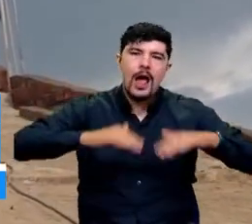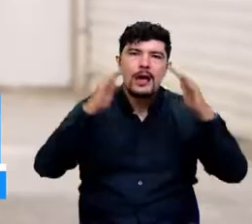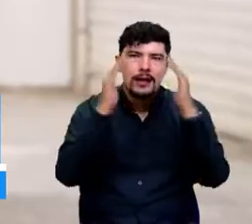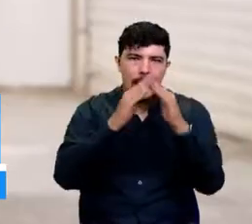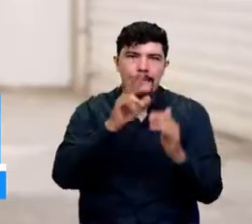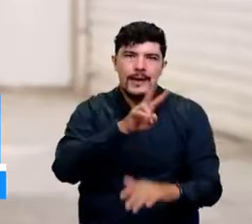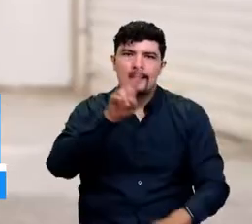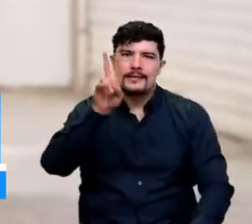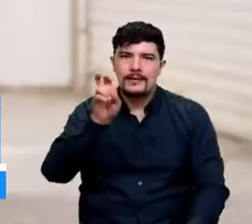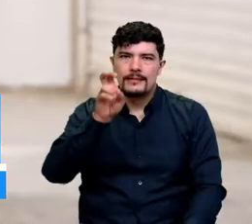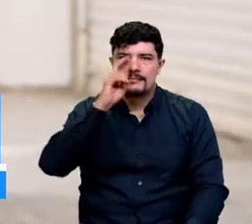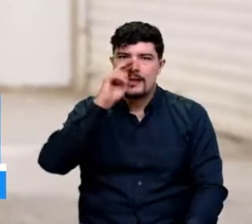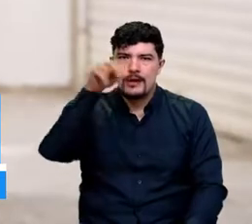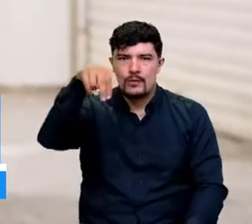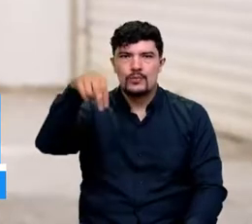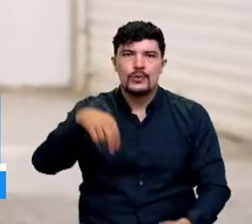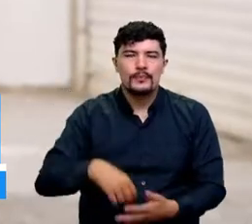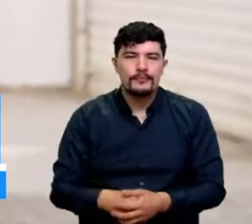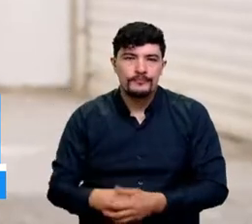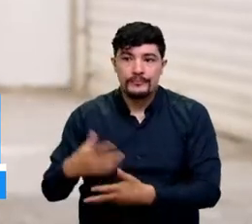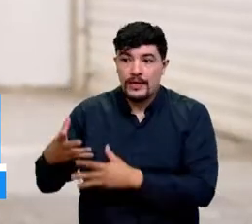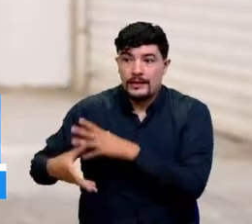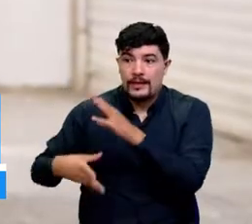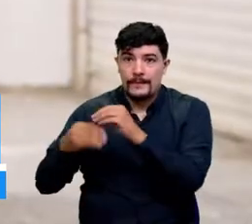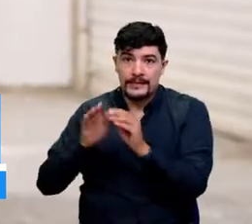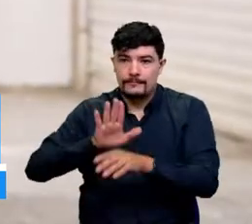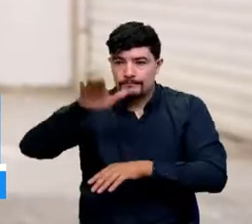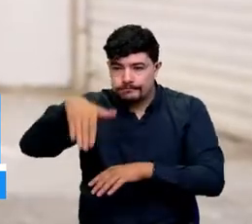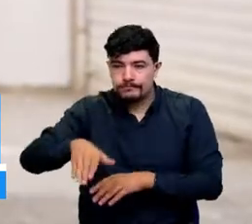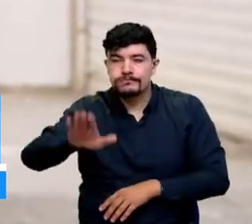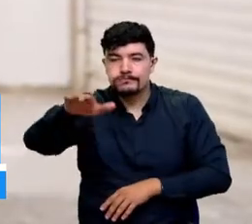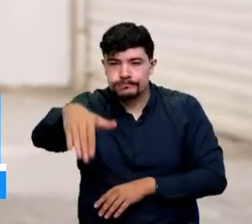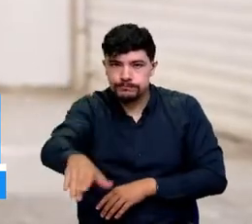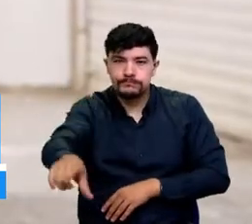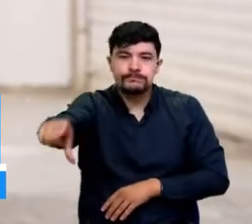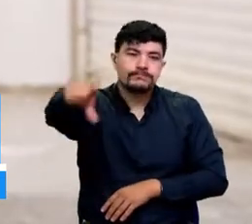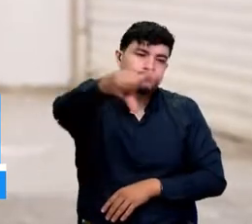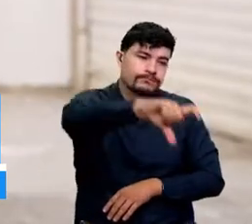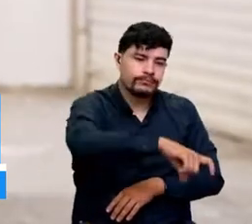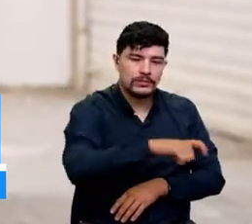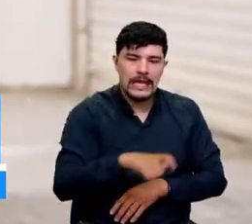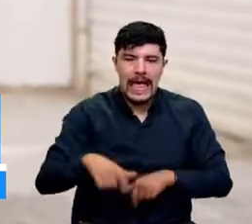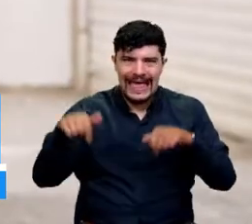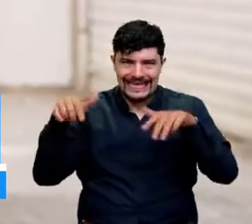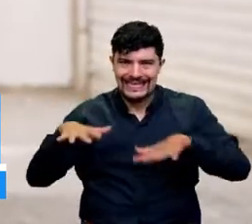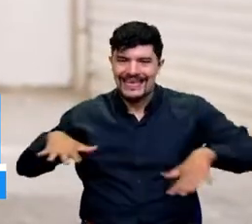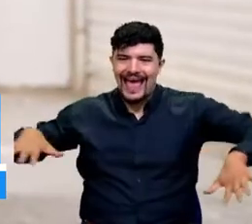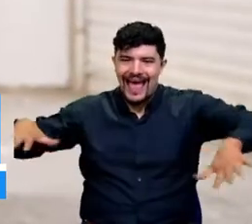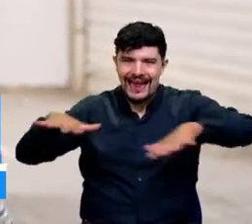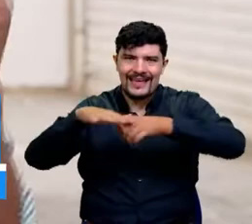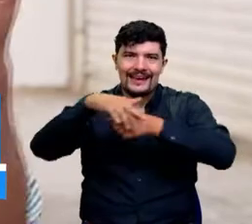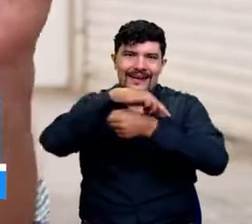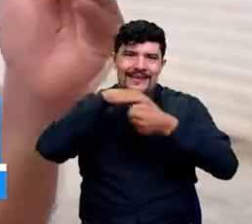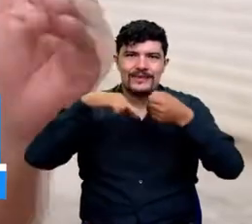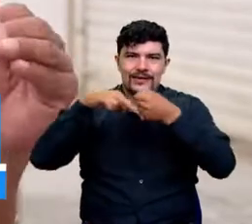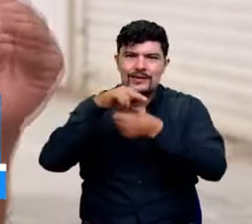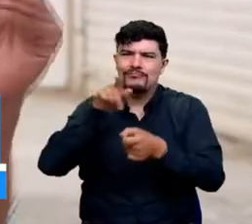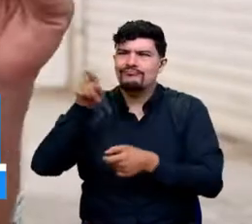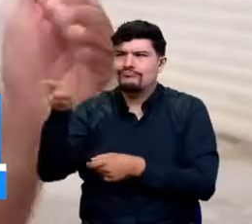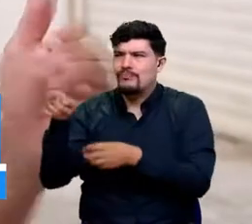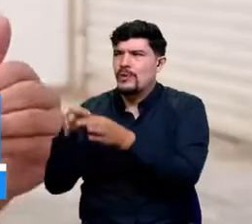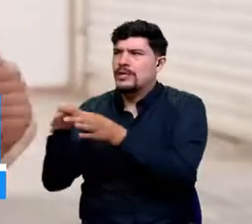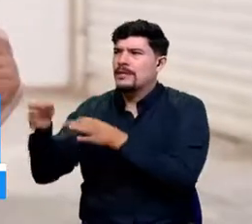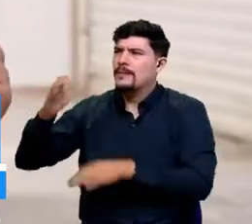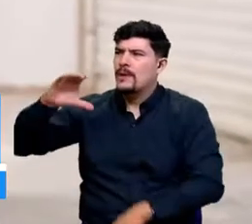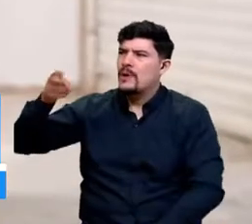puente. Y esta pista también se va a convertir en una pista de carácter regional, porque aquí vienen a entrenar niños de Chipatá,